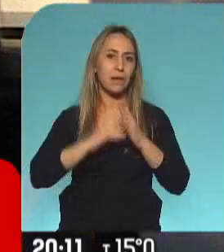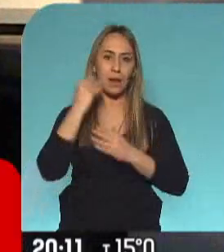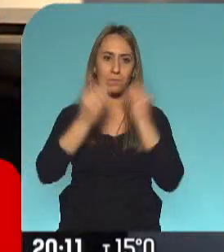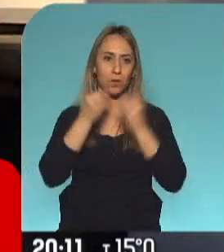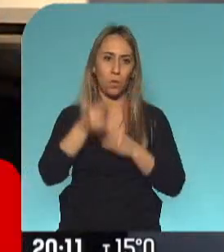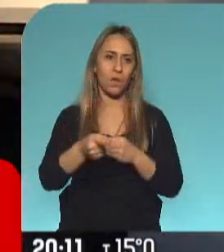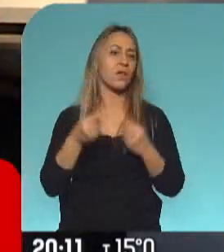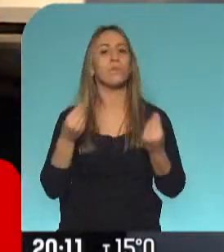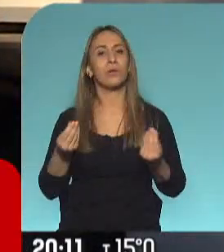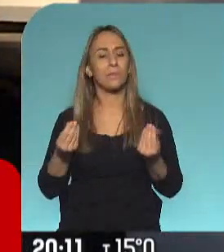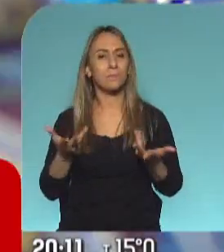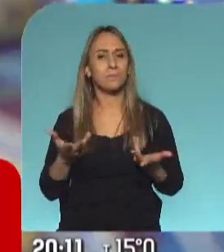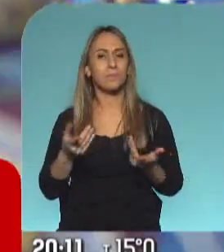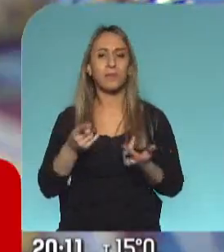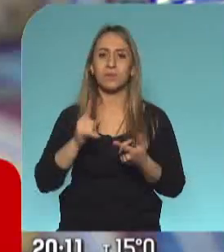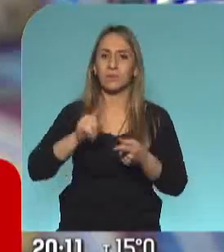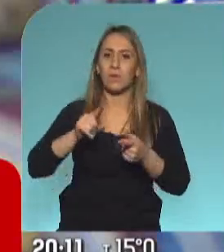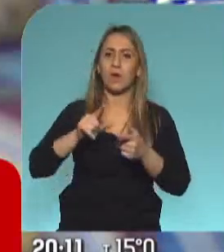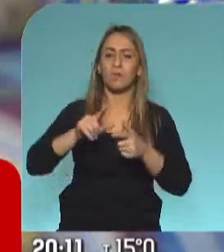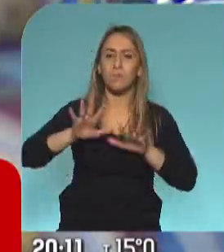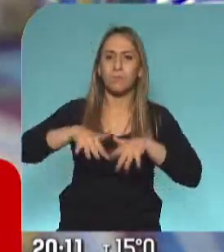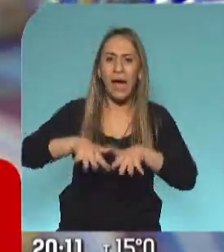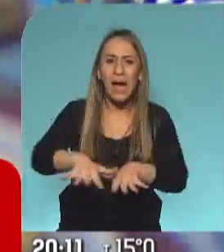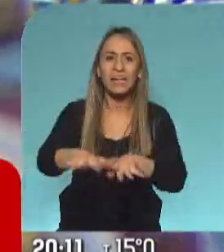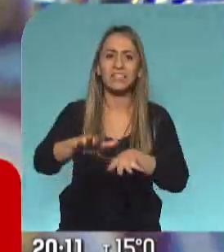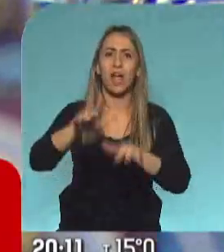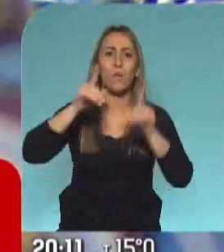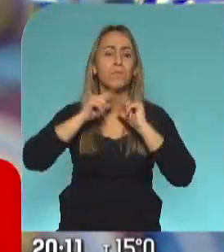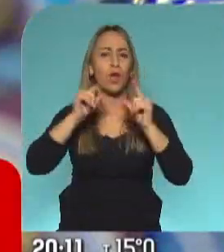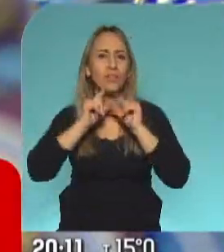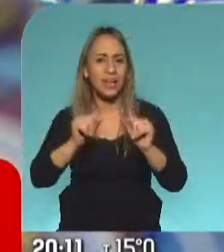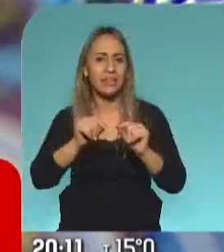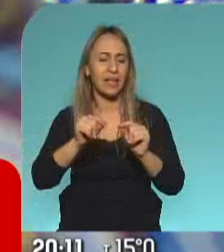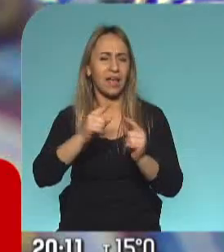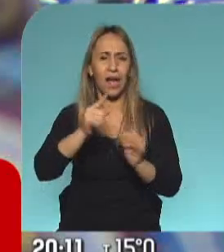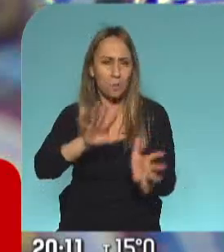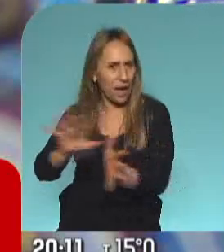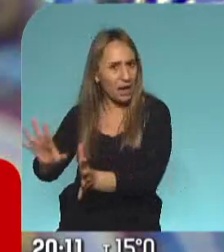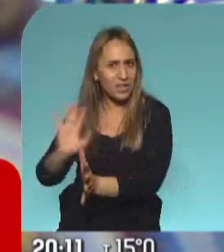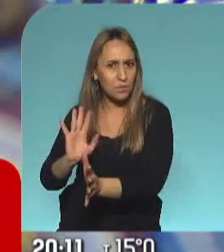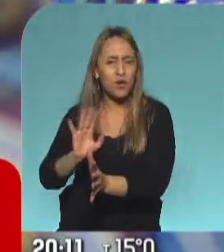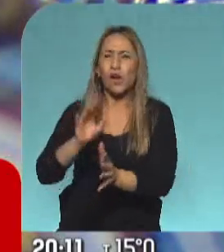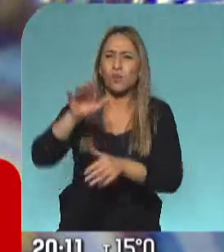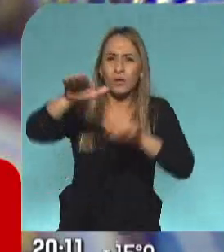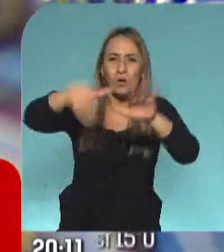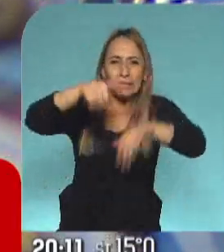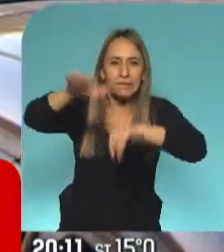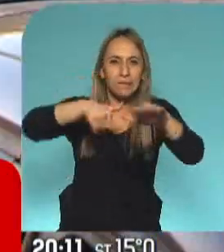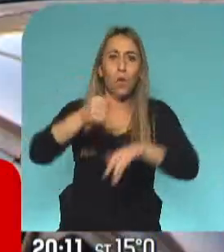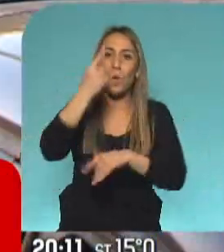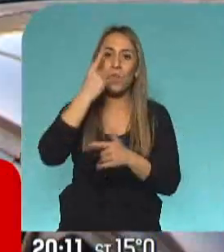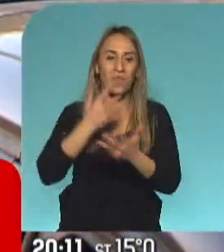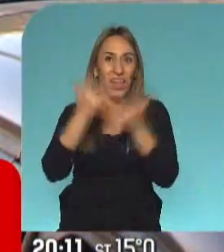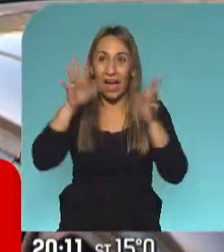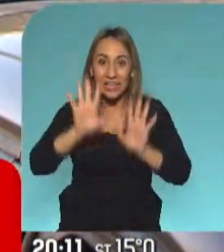Después, el hecho de manifestarse, el hecho de rebelarse, el hecho de protestar, es otro. Pero justamente convocar un día como